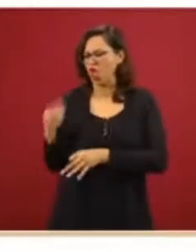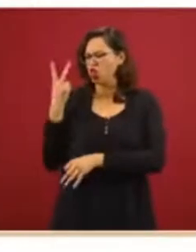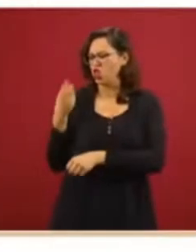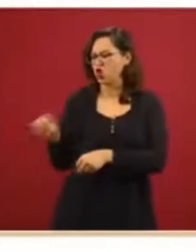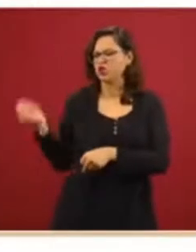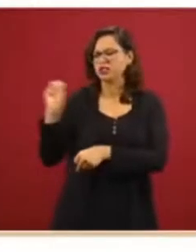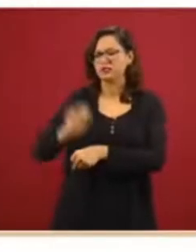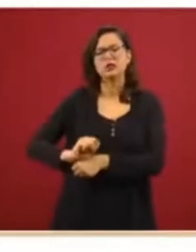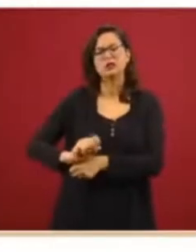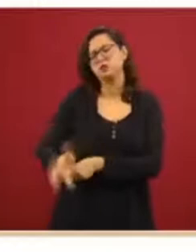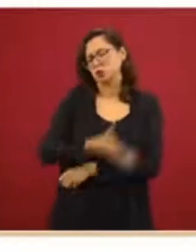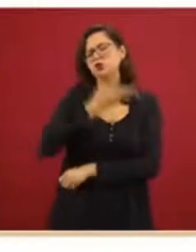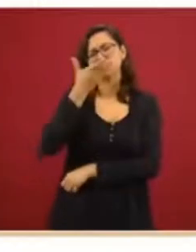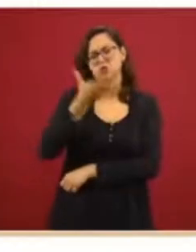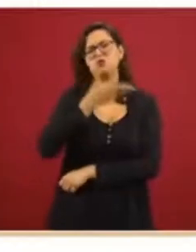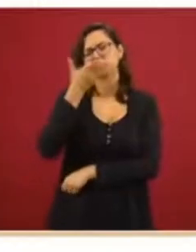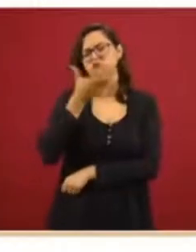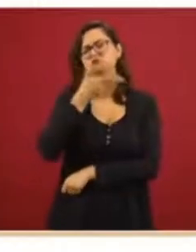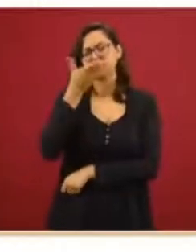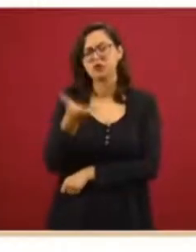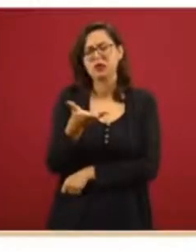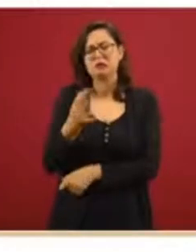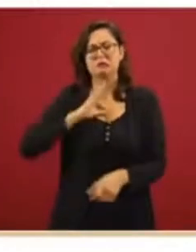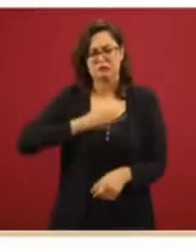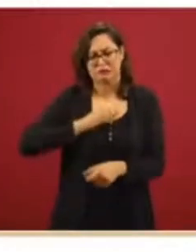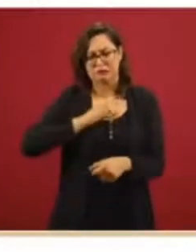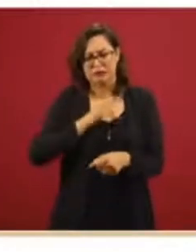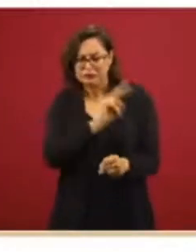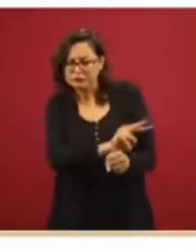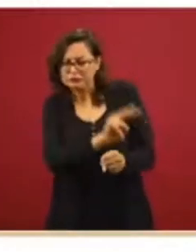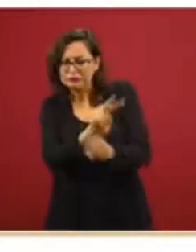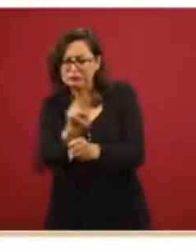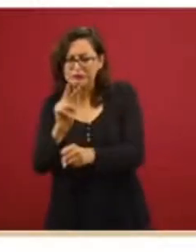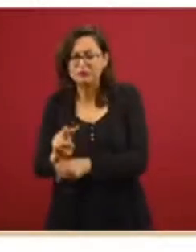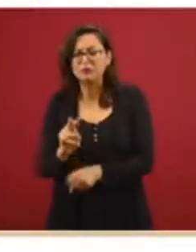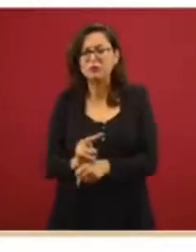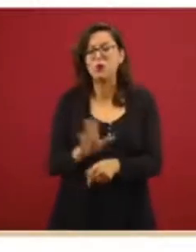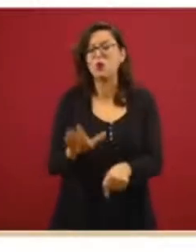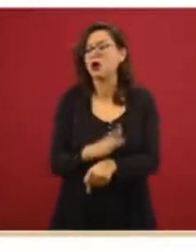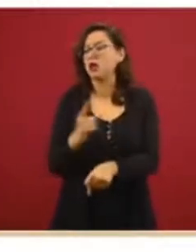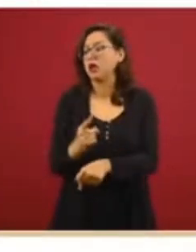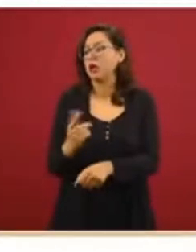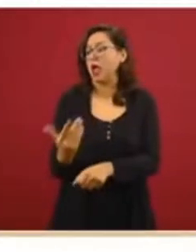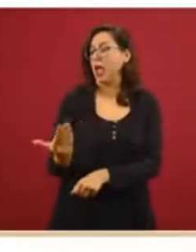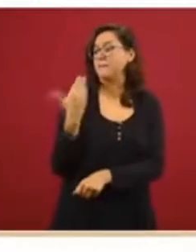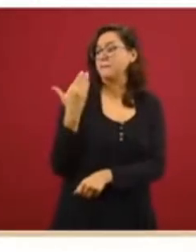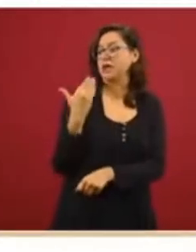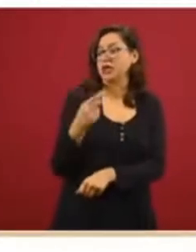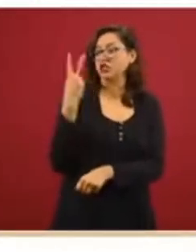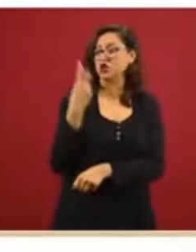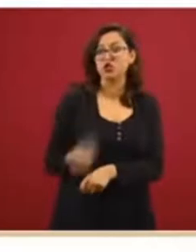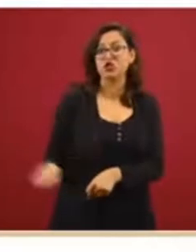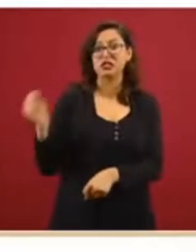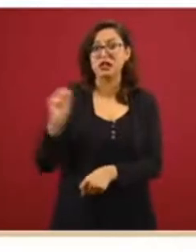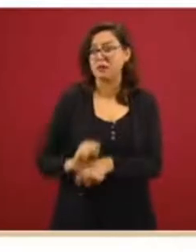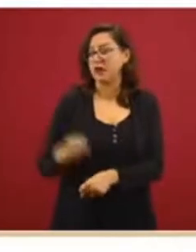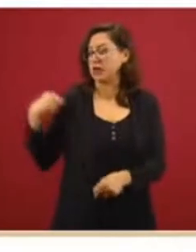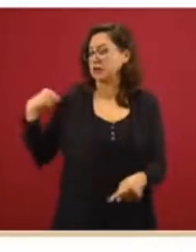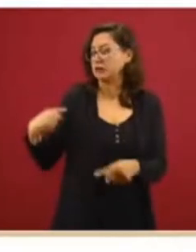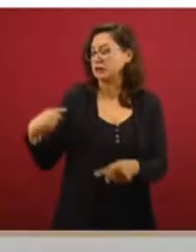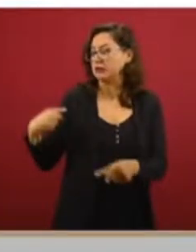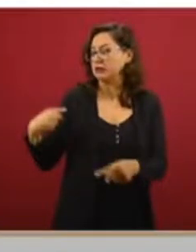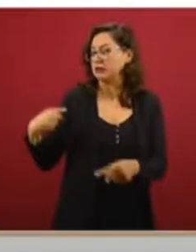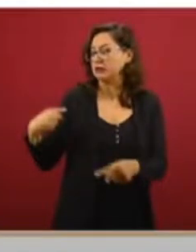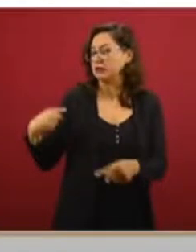no se tomen en cuenta para interpretación las semanas más recientes porque está todavía el flujo de